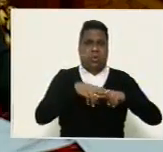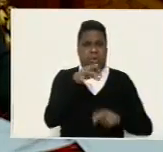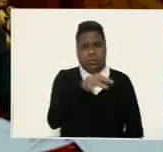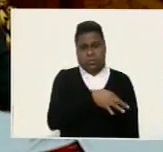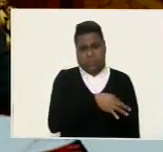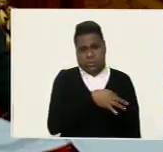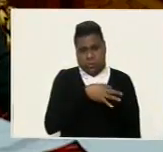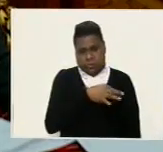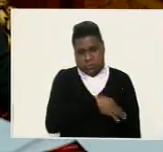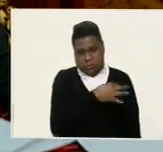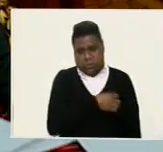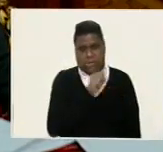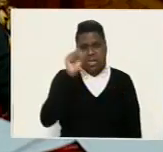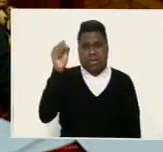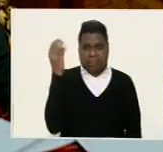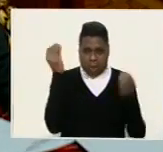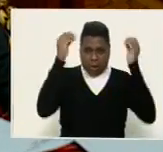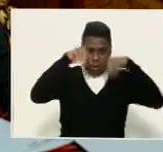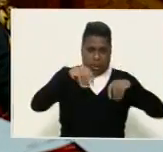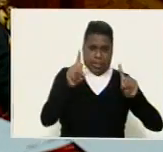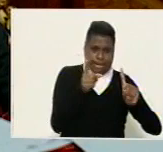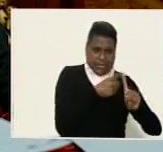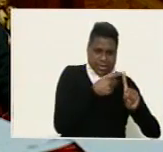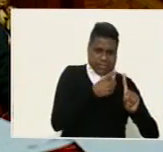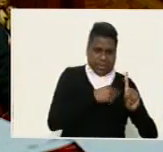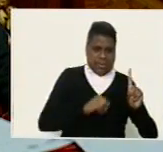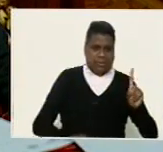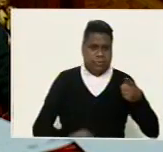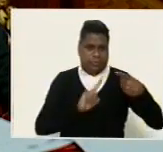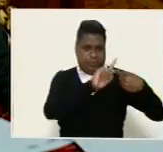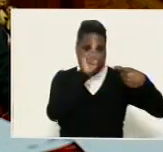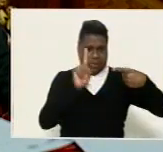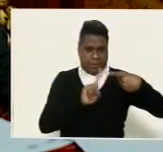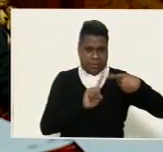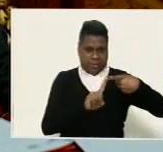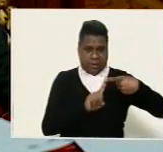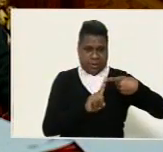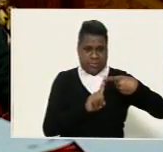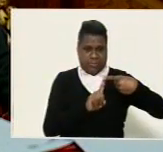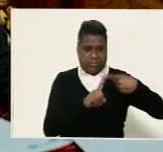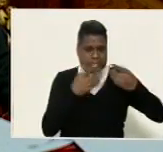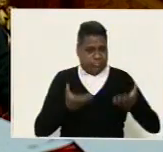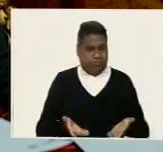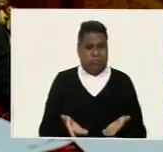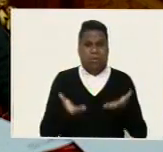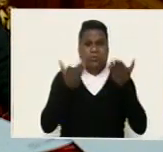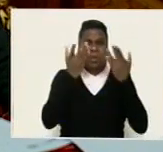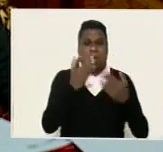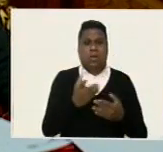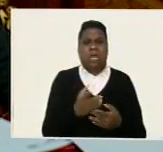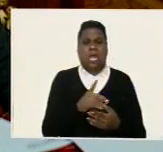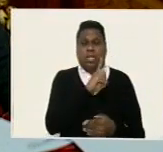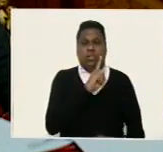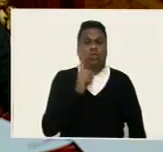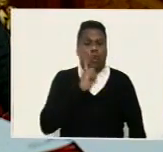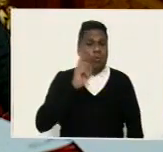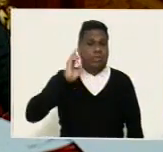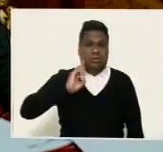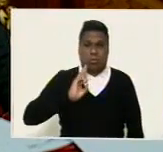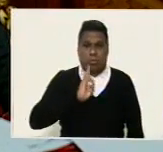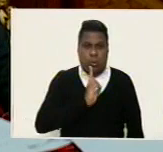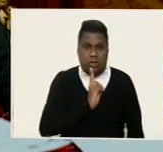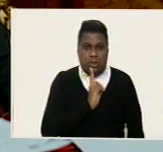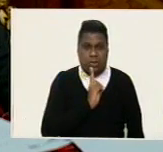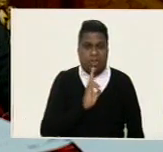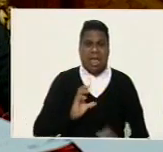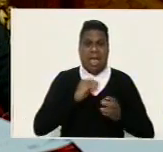Acuerda, primero, exaltar y reconocer la visión del libertador Simón Bolívar al